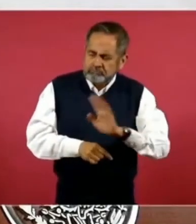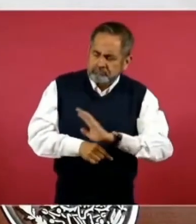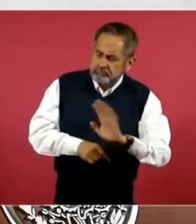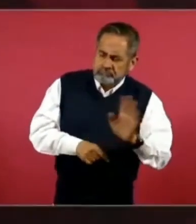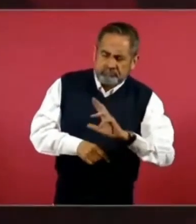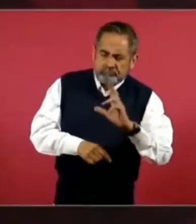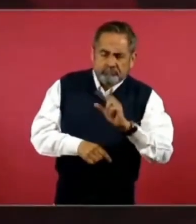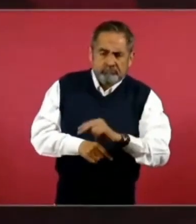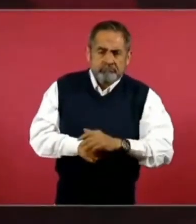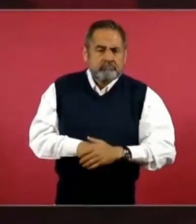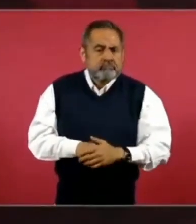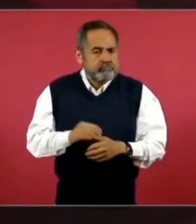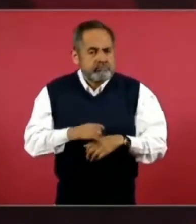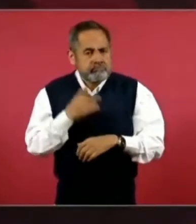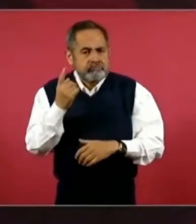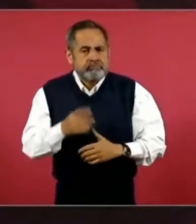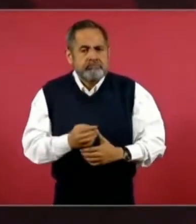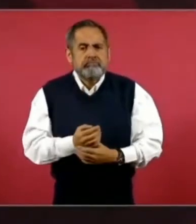porque